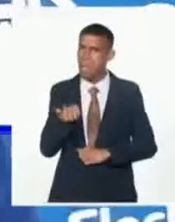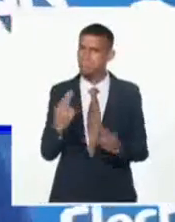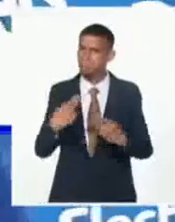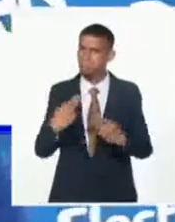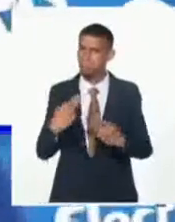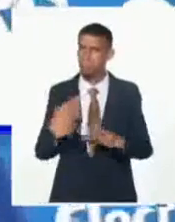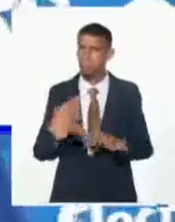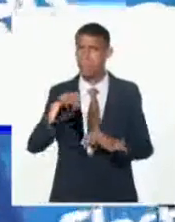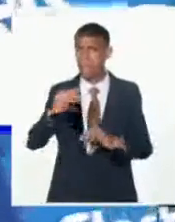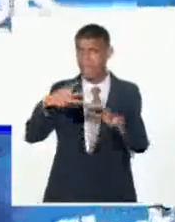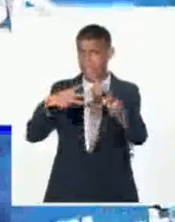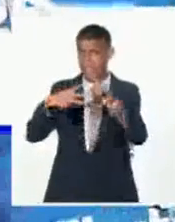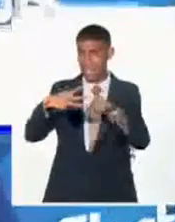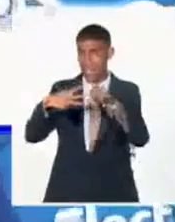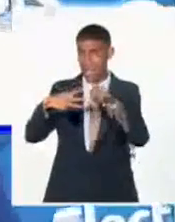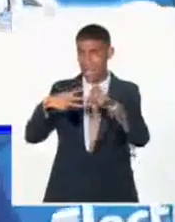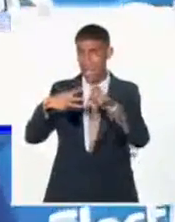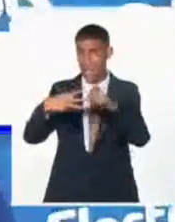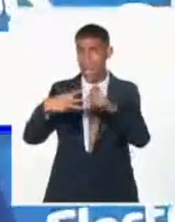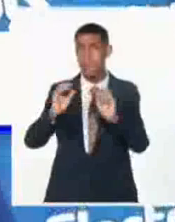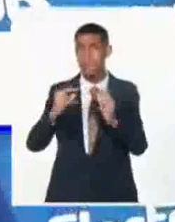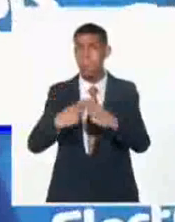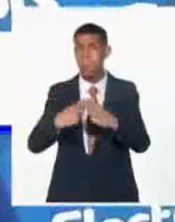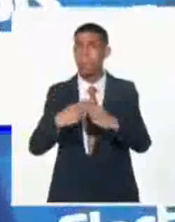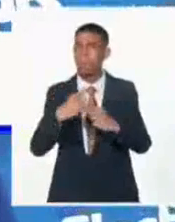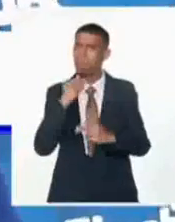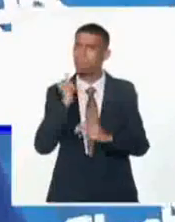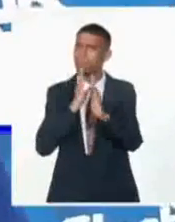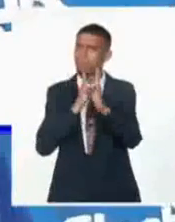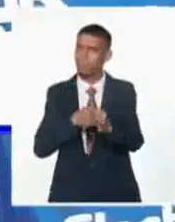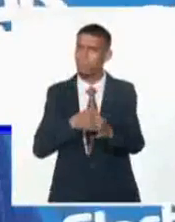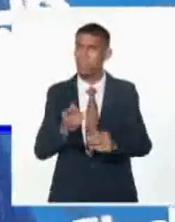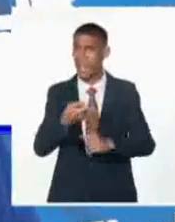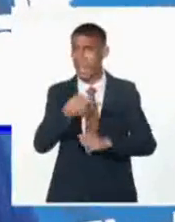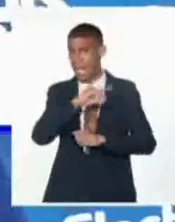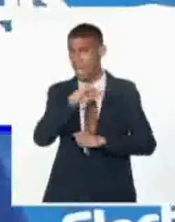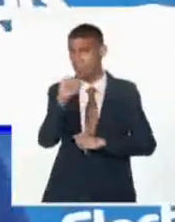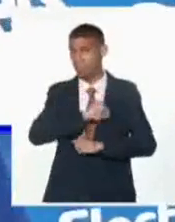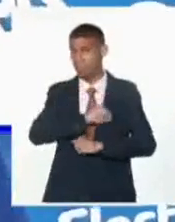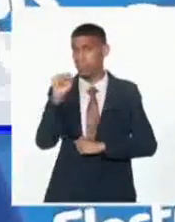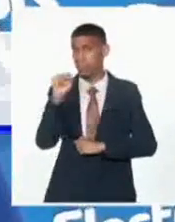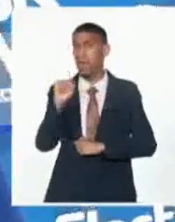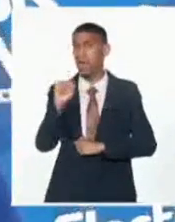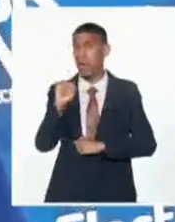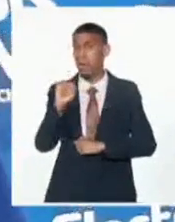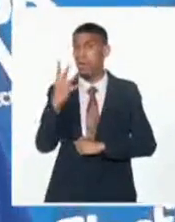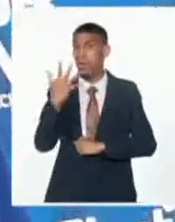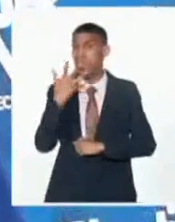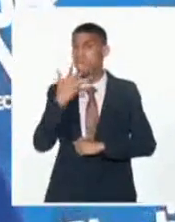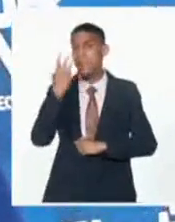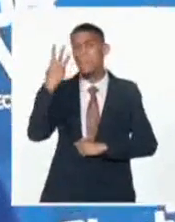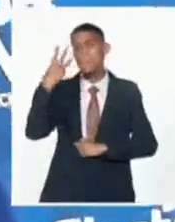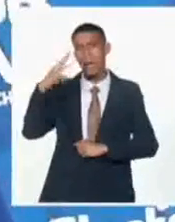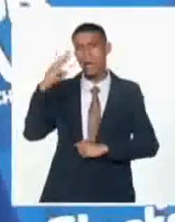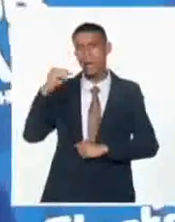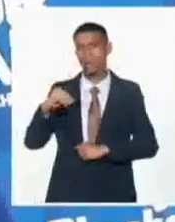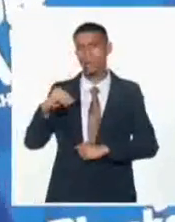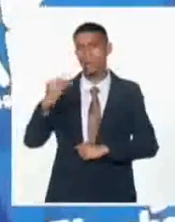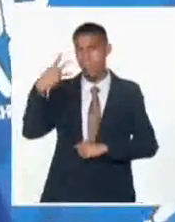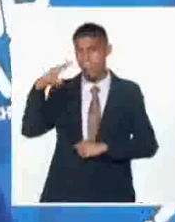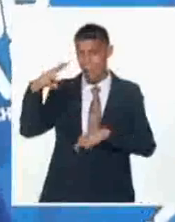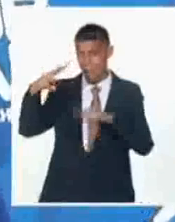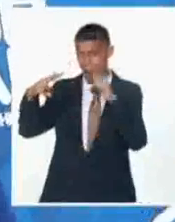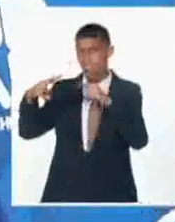renglones de juego se han comportado muy bien y ayer le ganamos un gran juego a México. México es uno de los